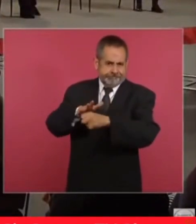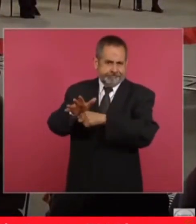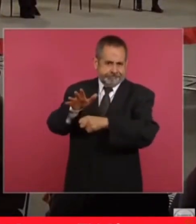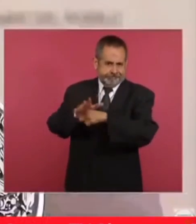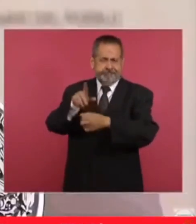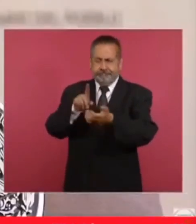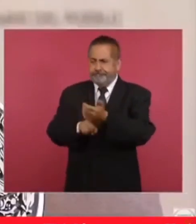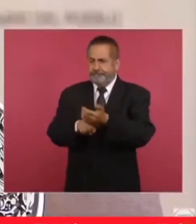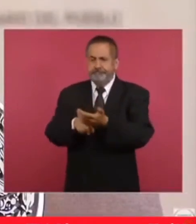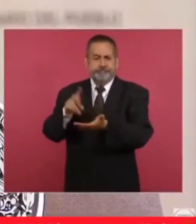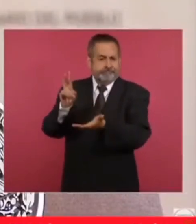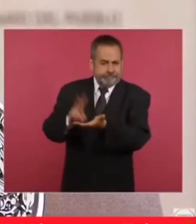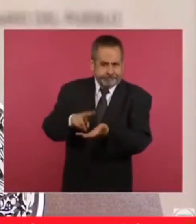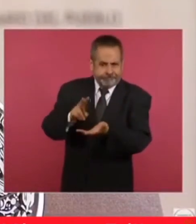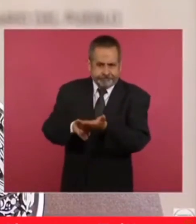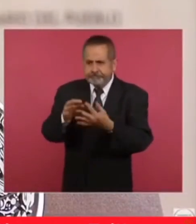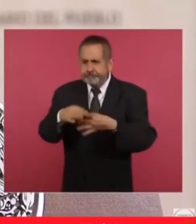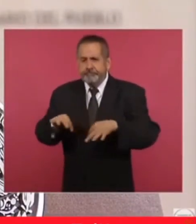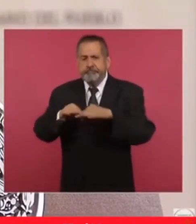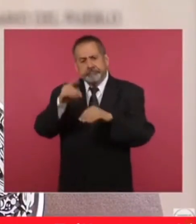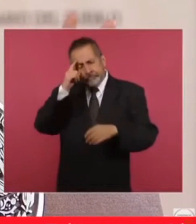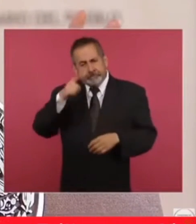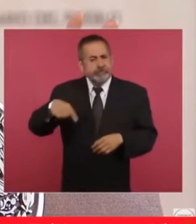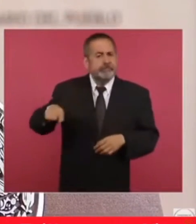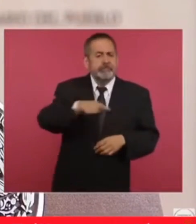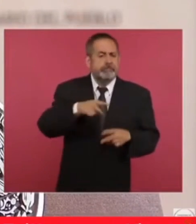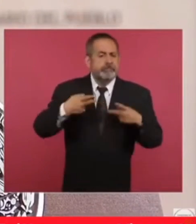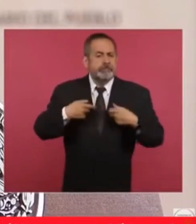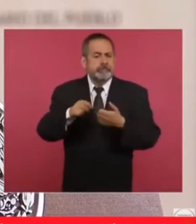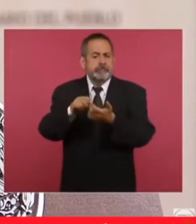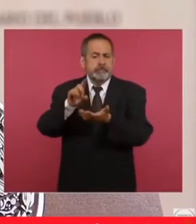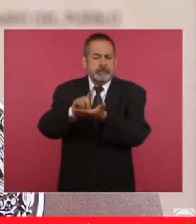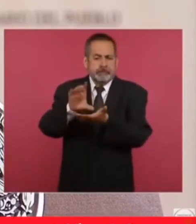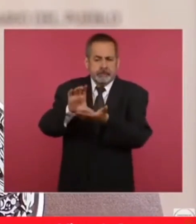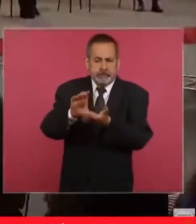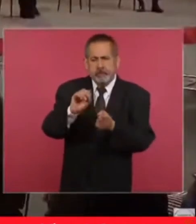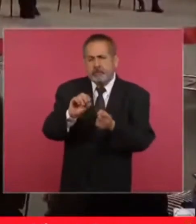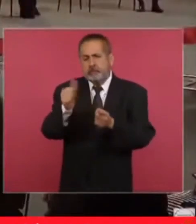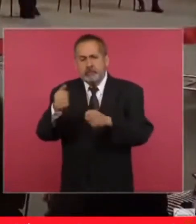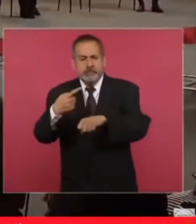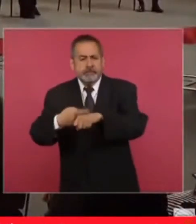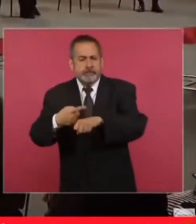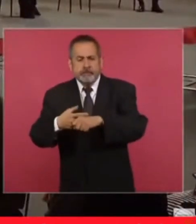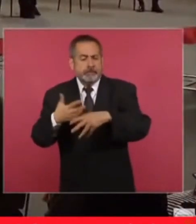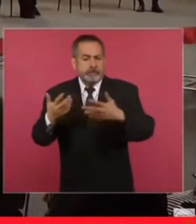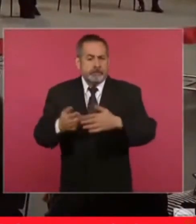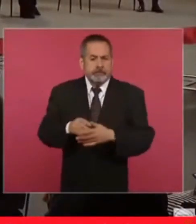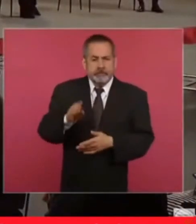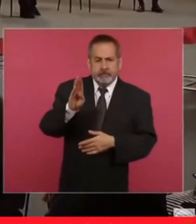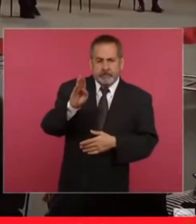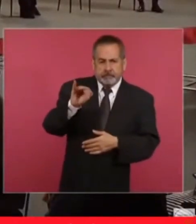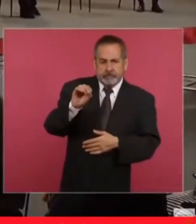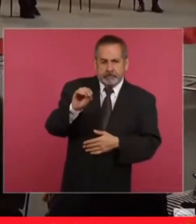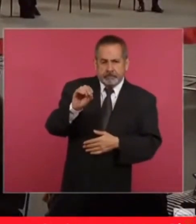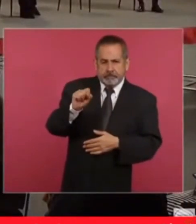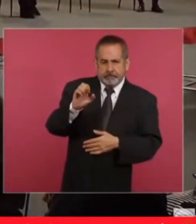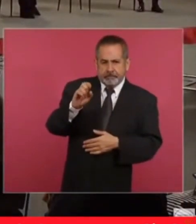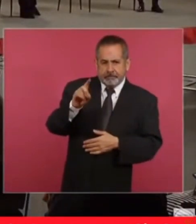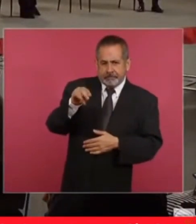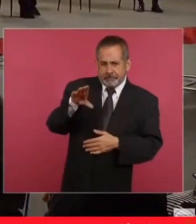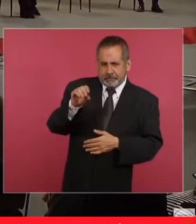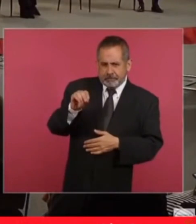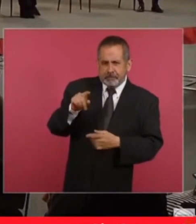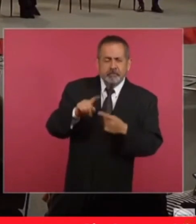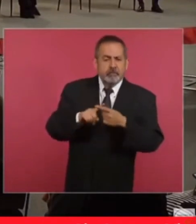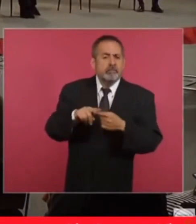que son importantes para las personas con discapacidad y otras enfermedades, como son los biocerámicos y